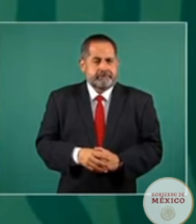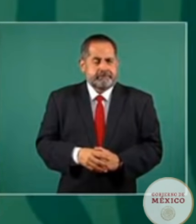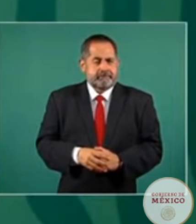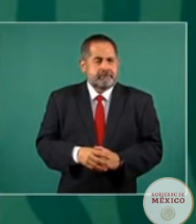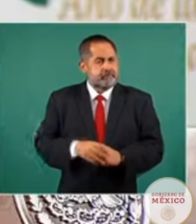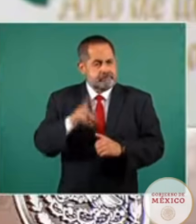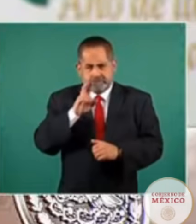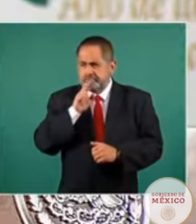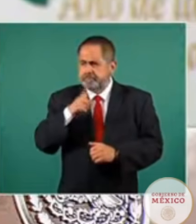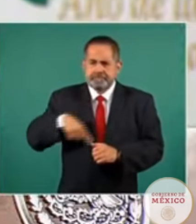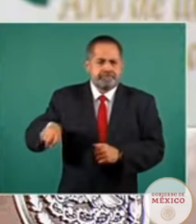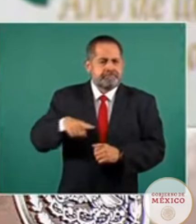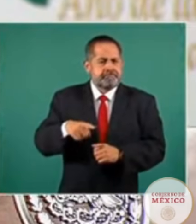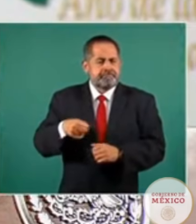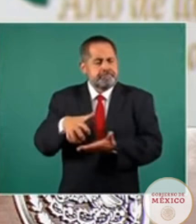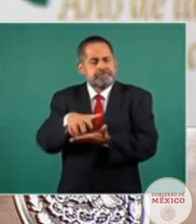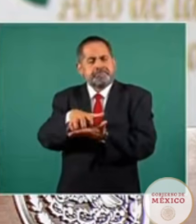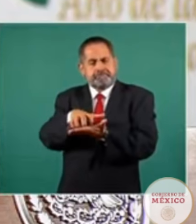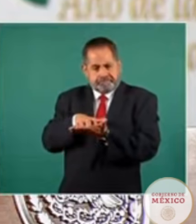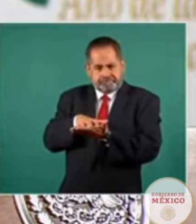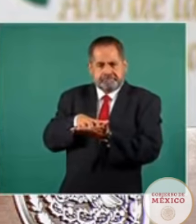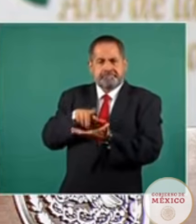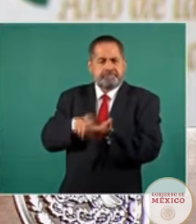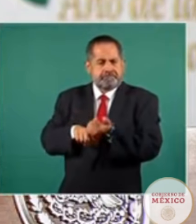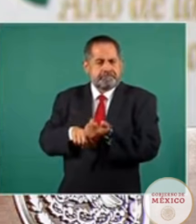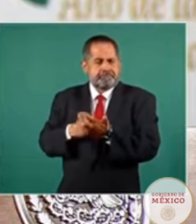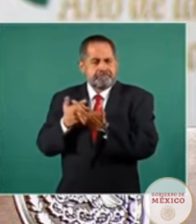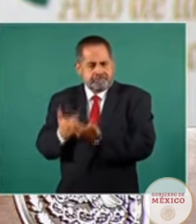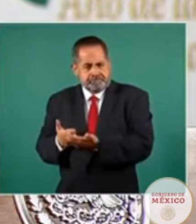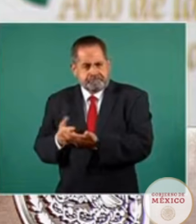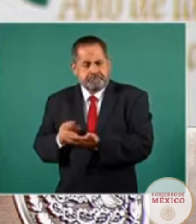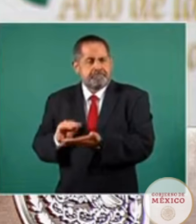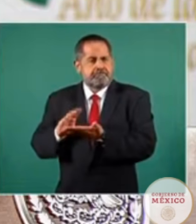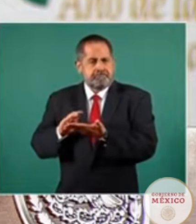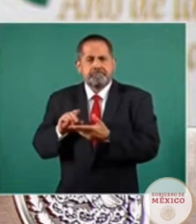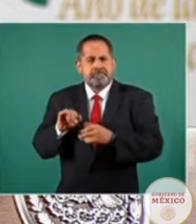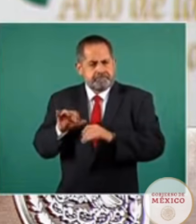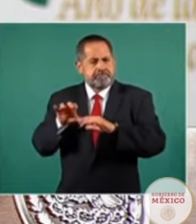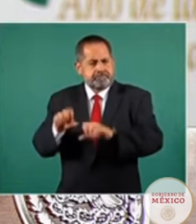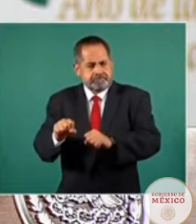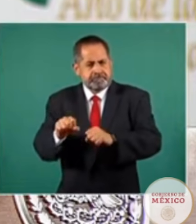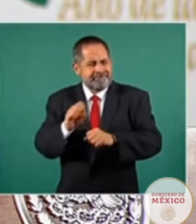Austeridad republicana y alcanza, pero no solo es